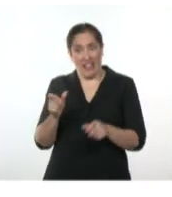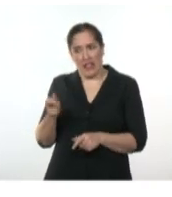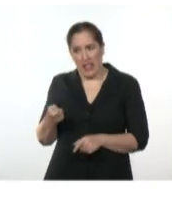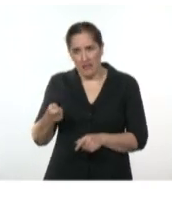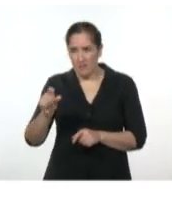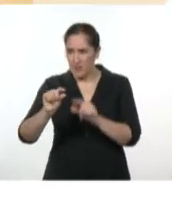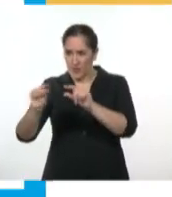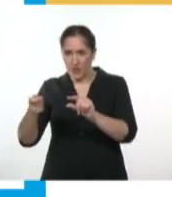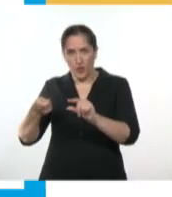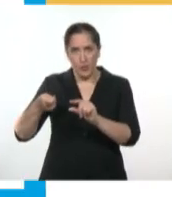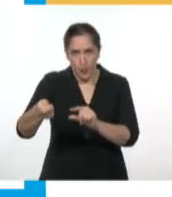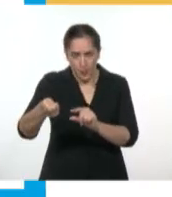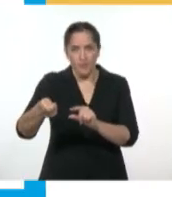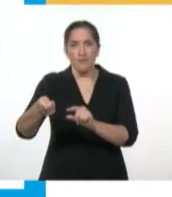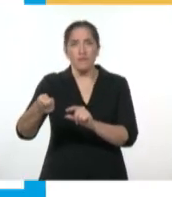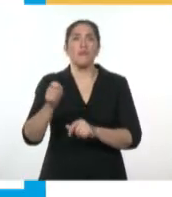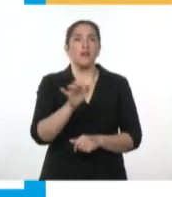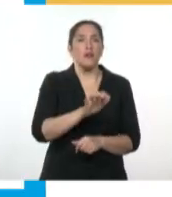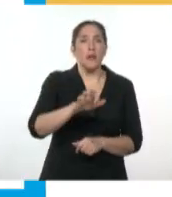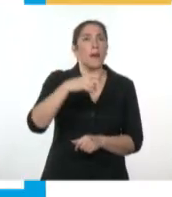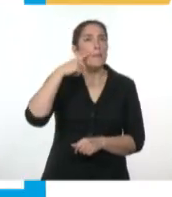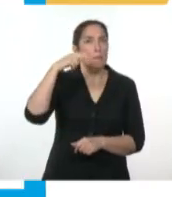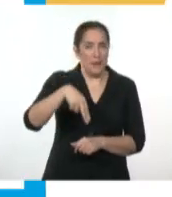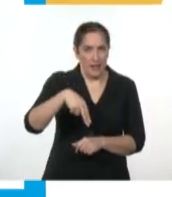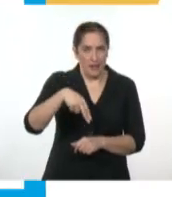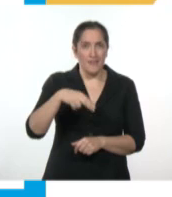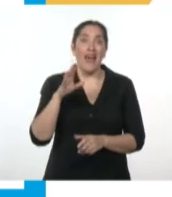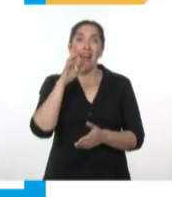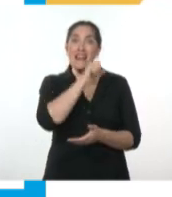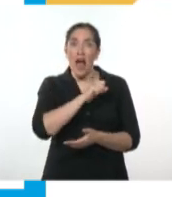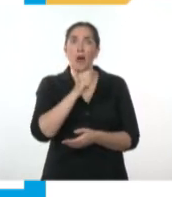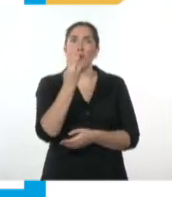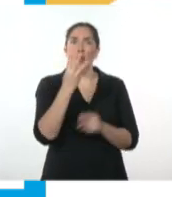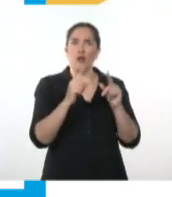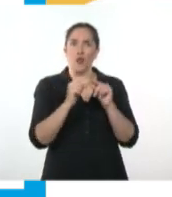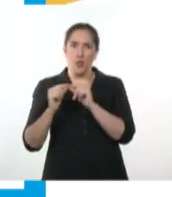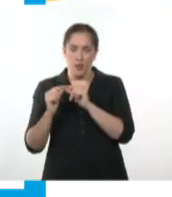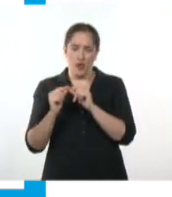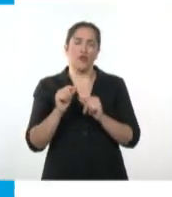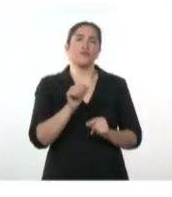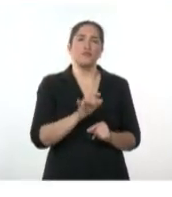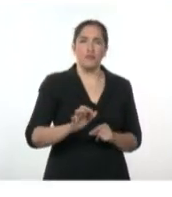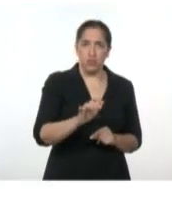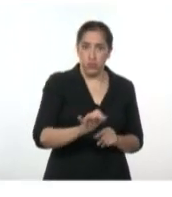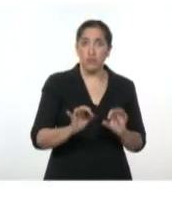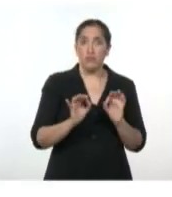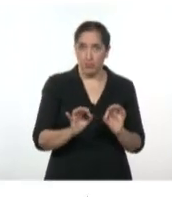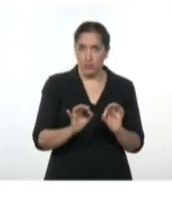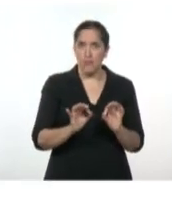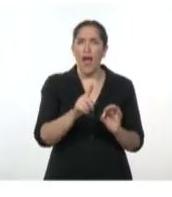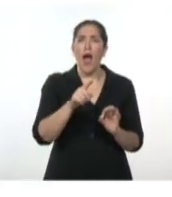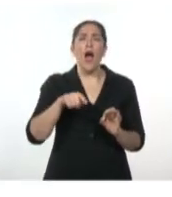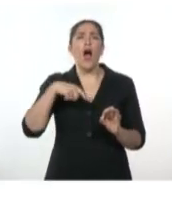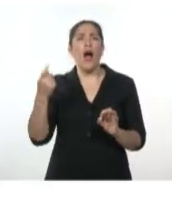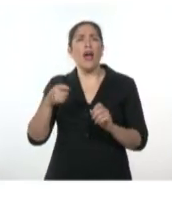ranura. Ingresá el PIN, tu clave compuesta por 4 números. Desde ya, no lo compartas